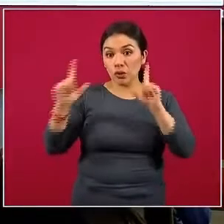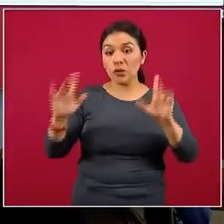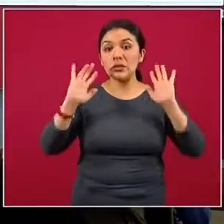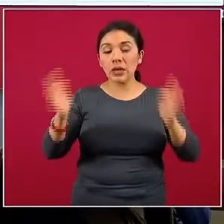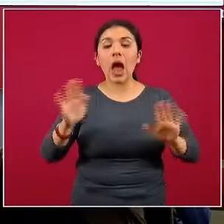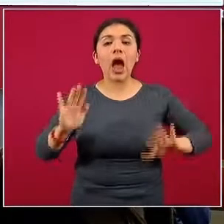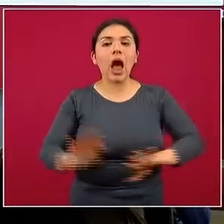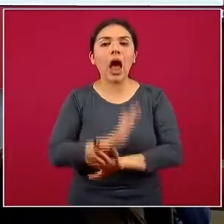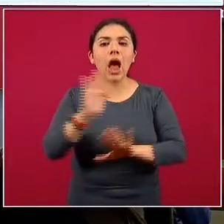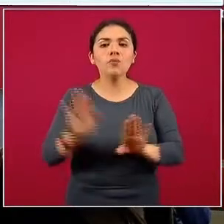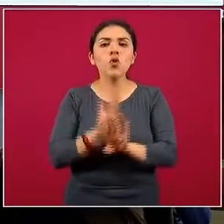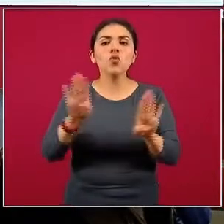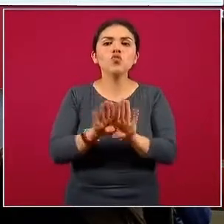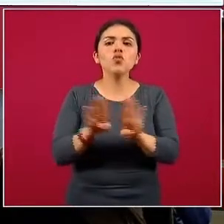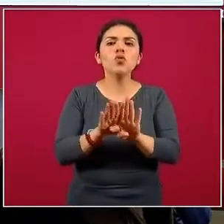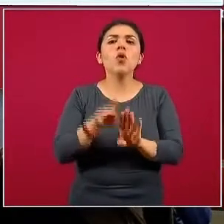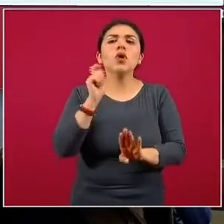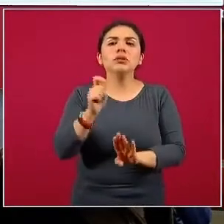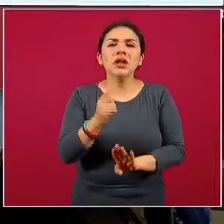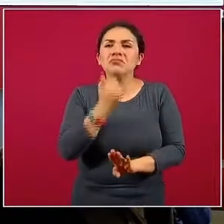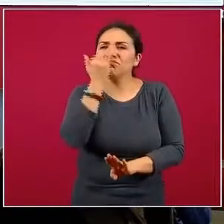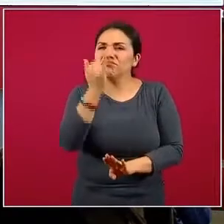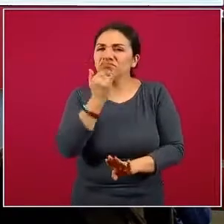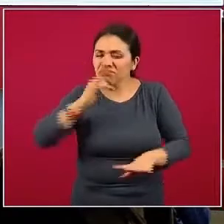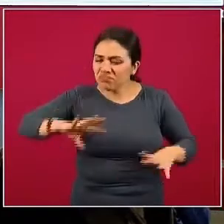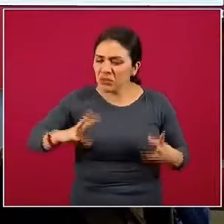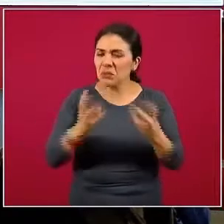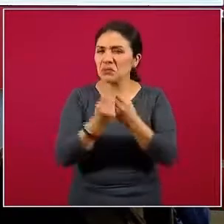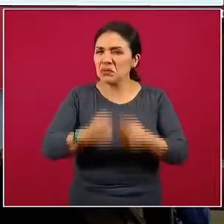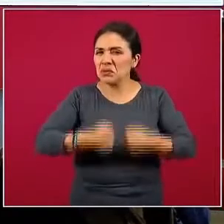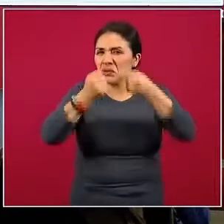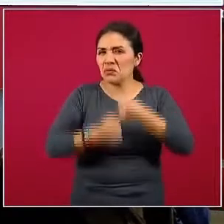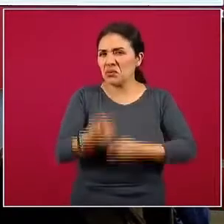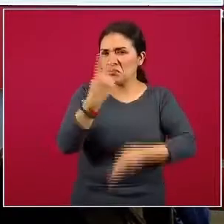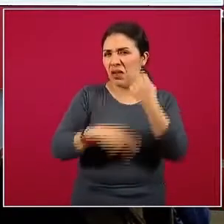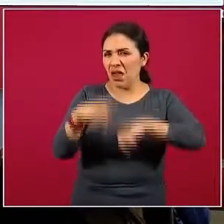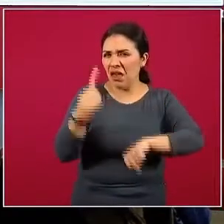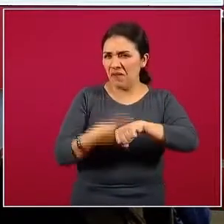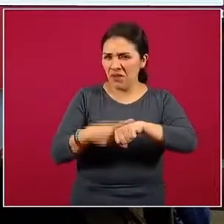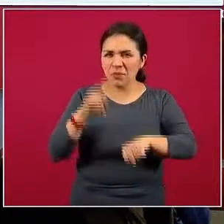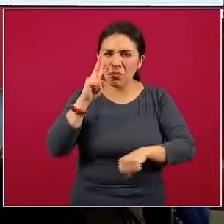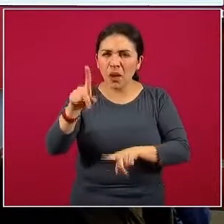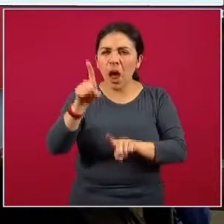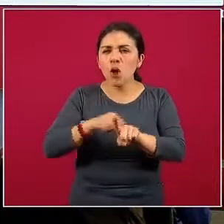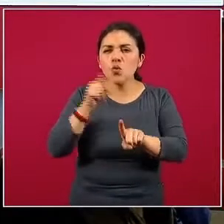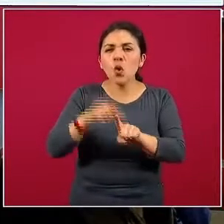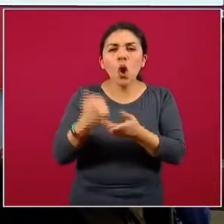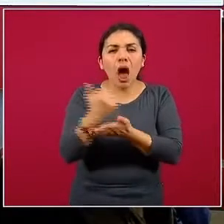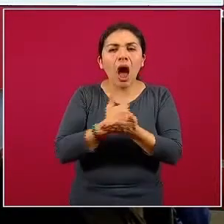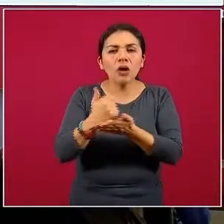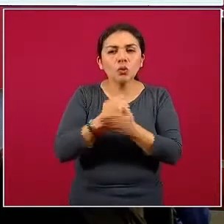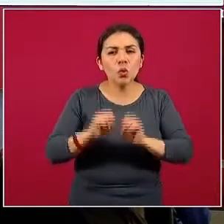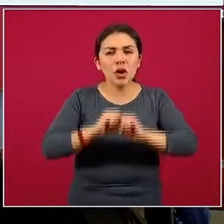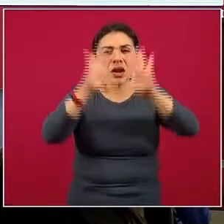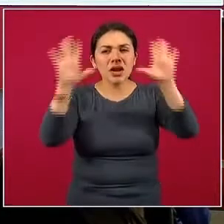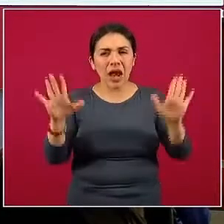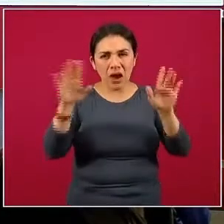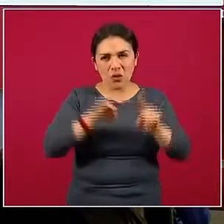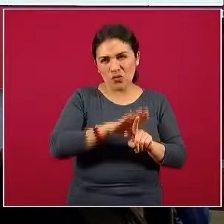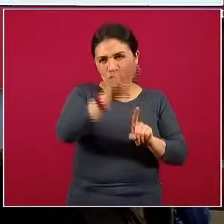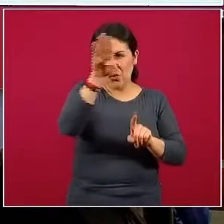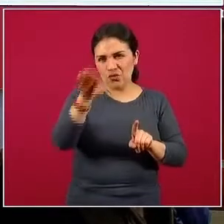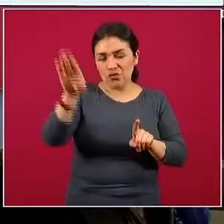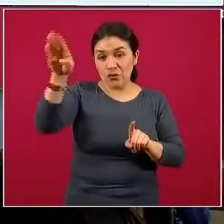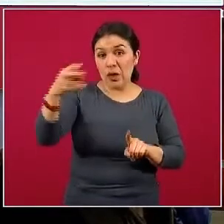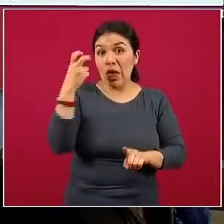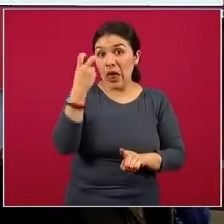actualizamos nuestros casos estimados, que están precisamente representados en la curva de color azul en la parte superior,